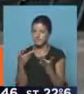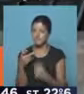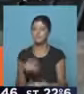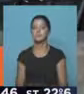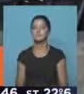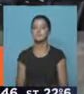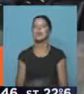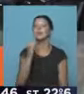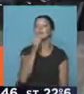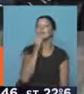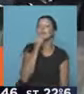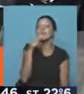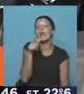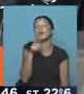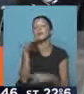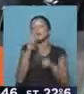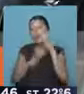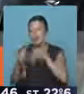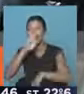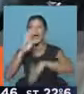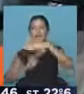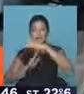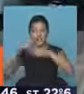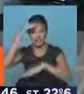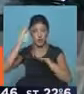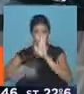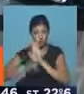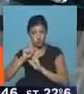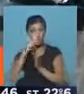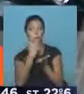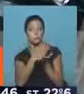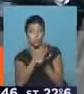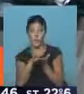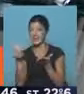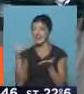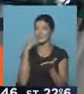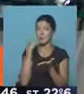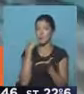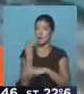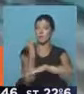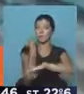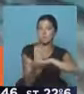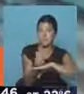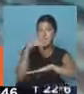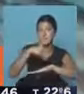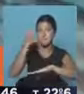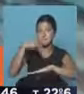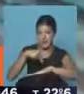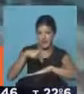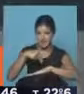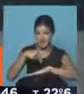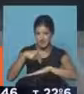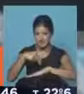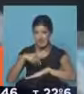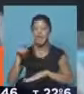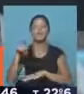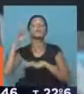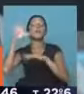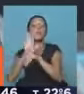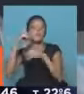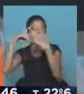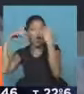encima al actual líder norcoreano y que Kim Jong-un asumiera el poder. Esto de común acuerdo entre China